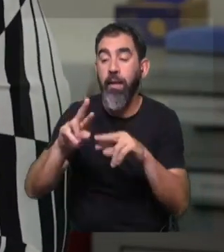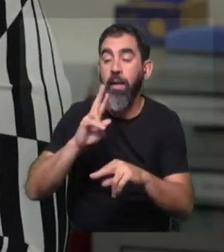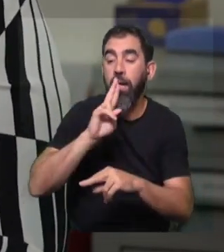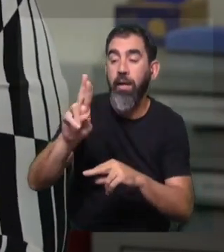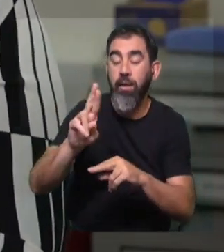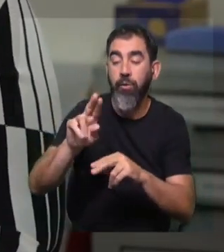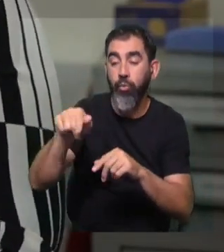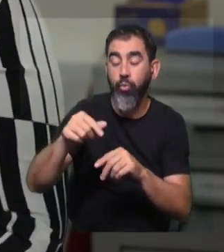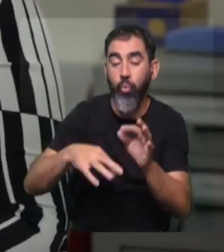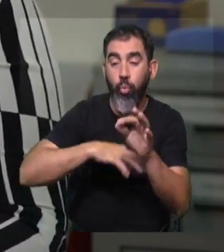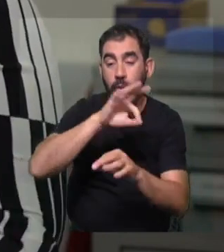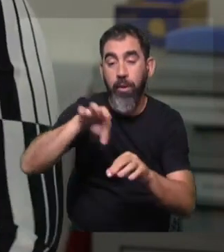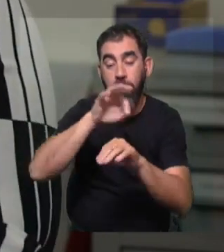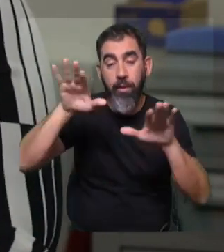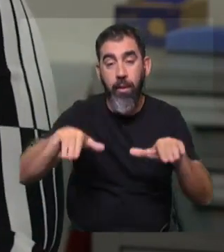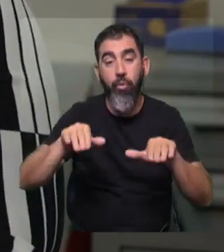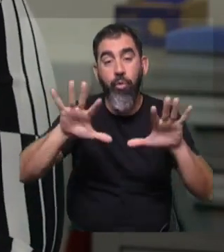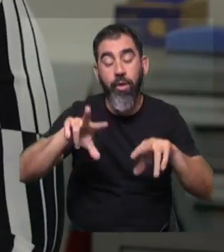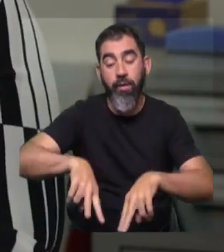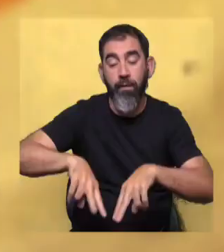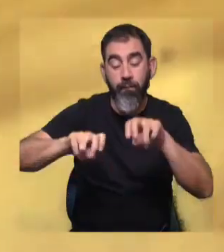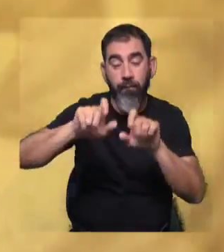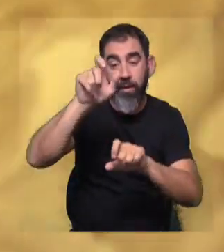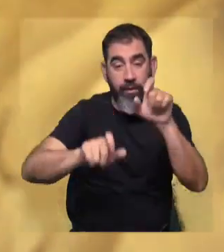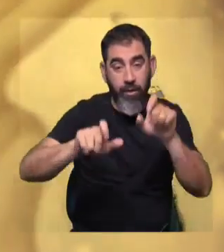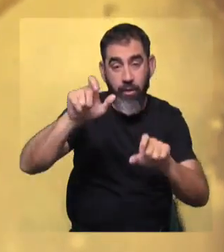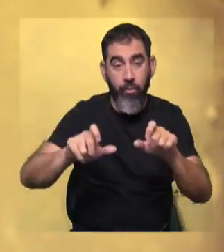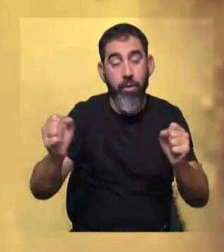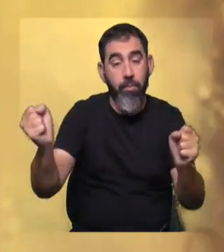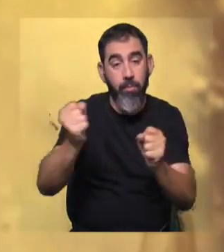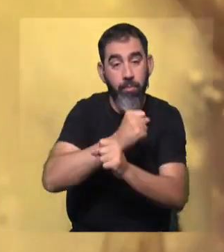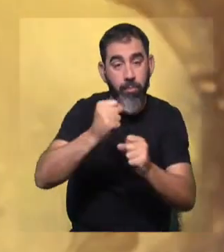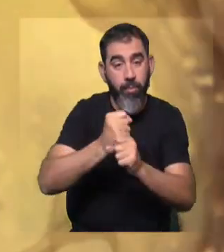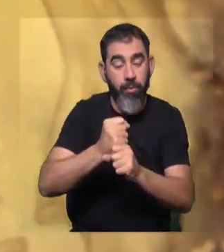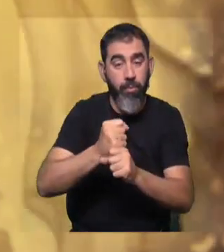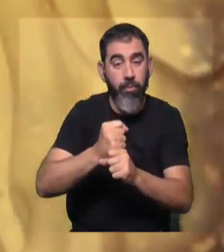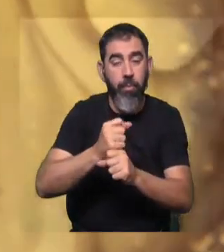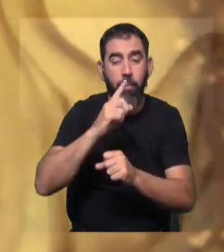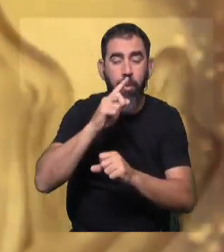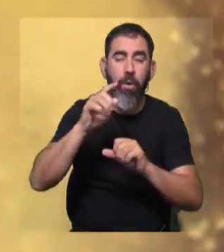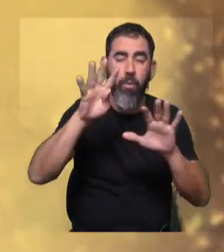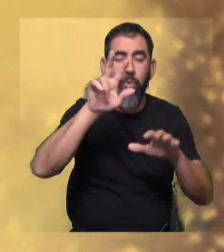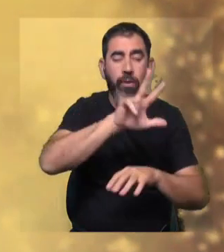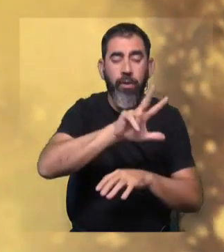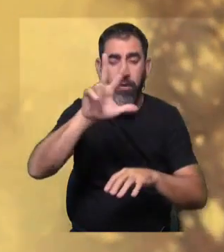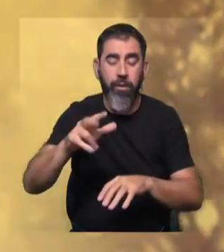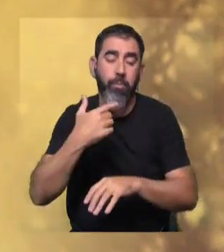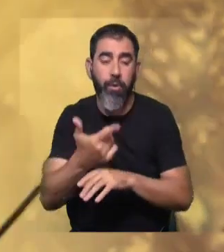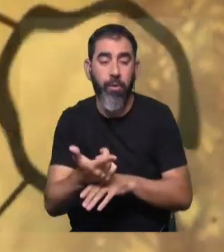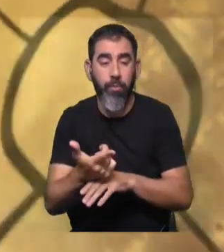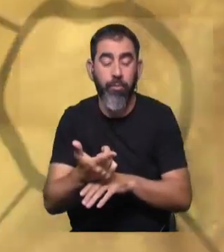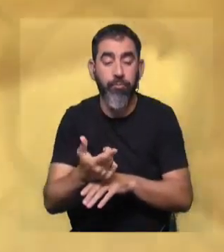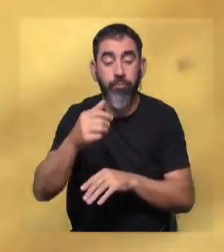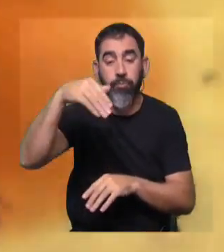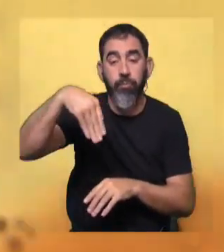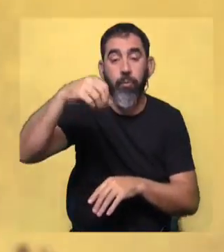por Drosophila, que involucran a 10 investigadores. Estos premios Nobel van desde Morgan en 1933. Thomas Morgan